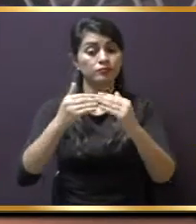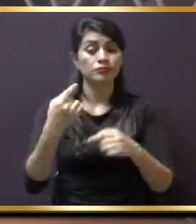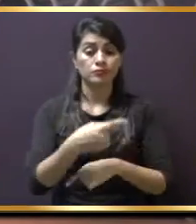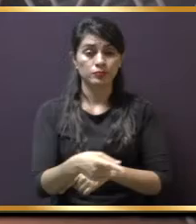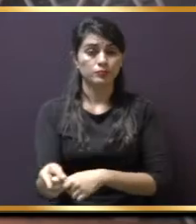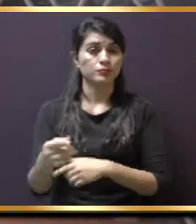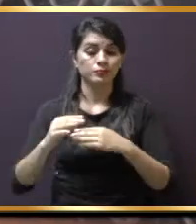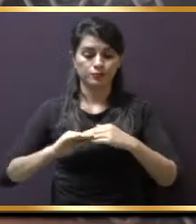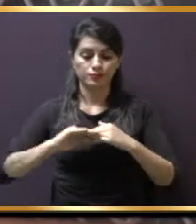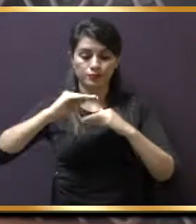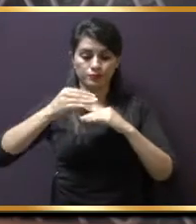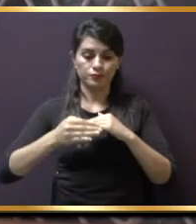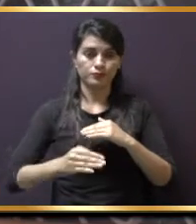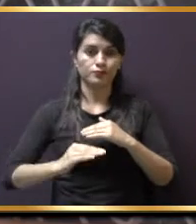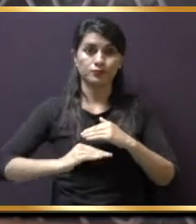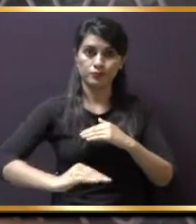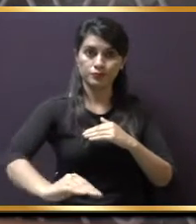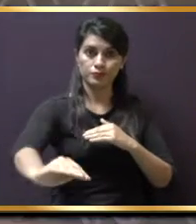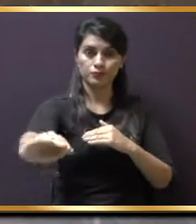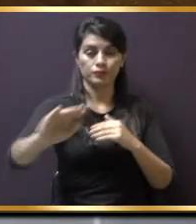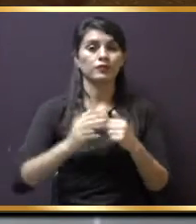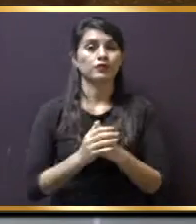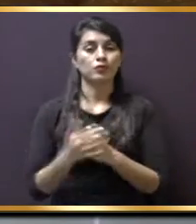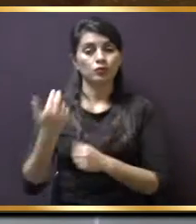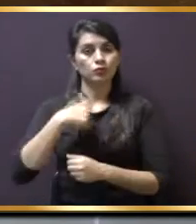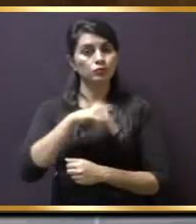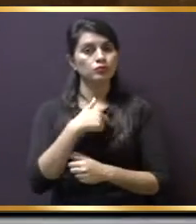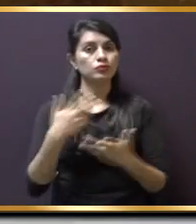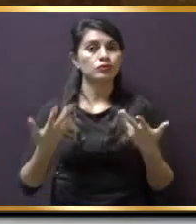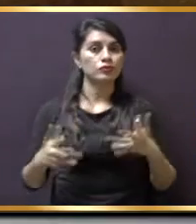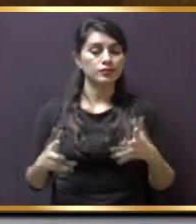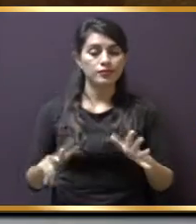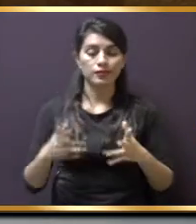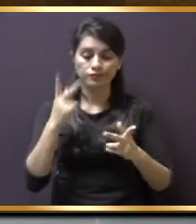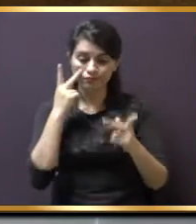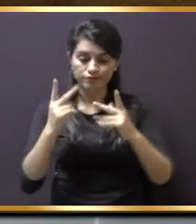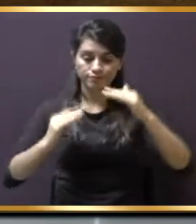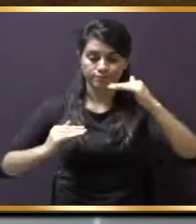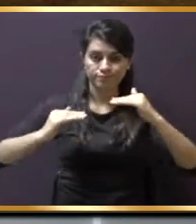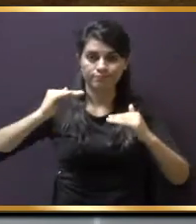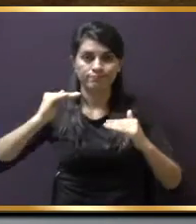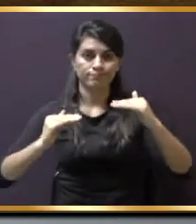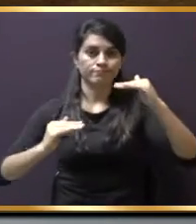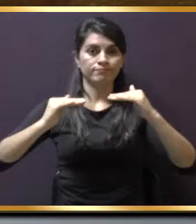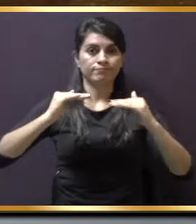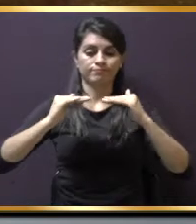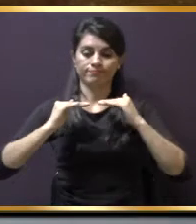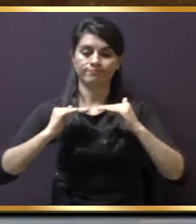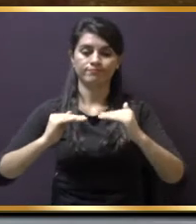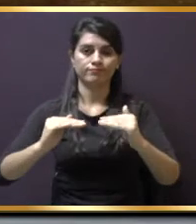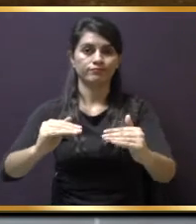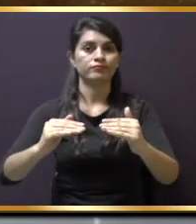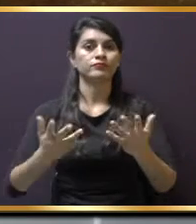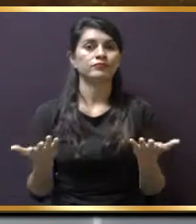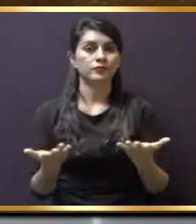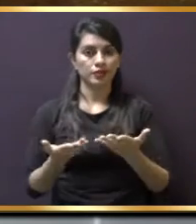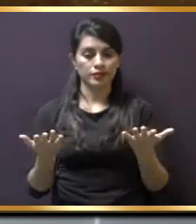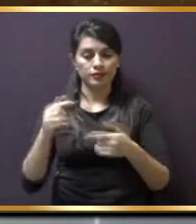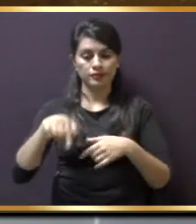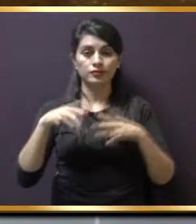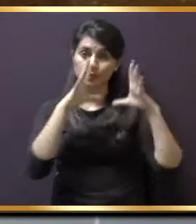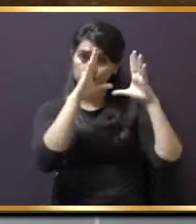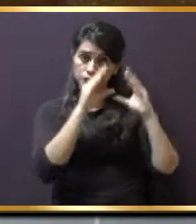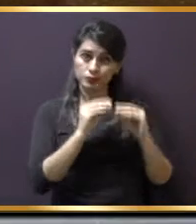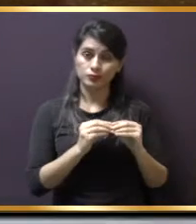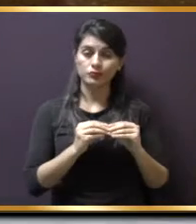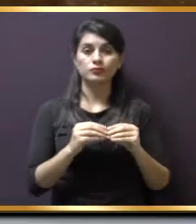el área donde se encontraban los túmulos. Estamos nivelando lo que es la losa de concreto para colocarlo en estos próximos días